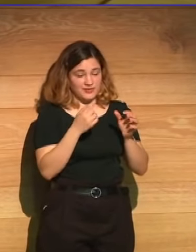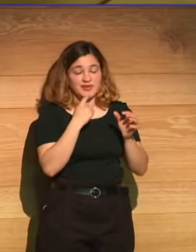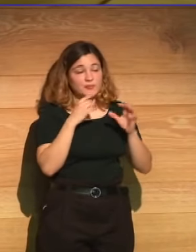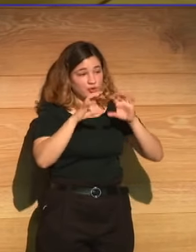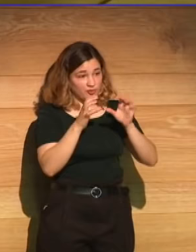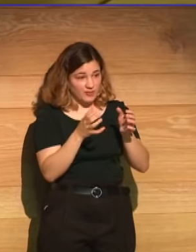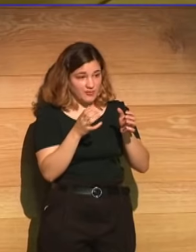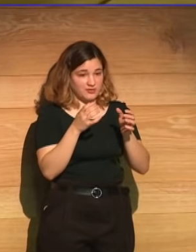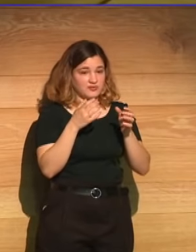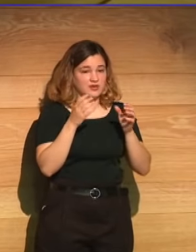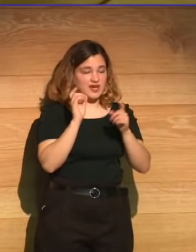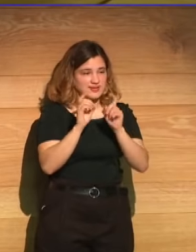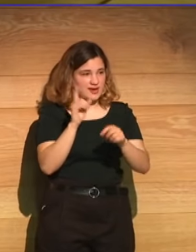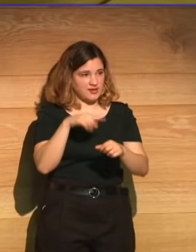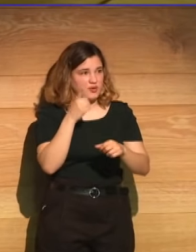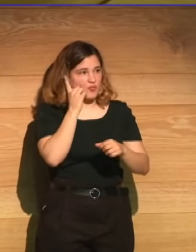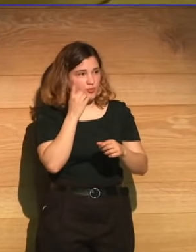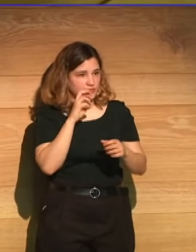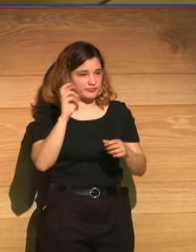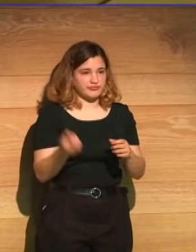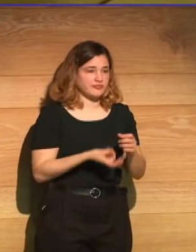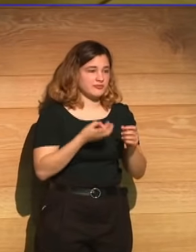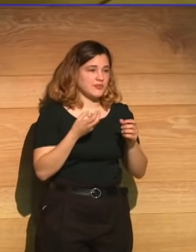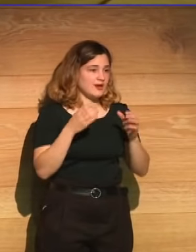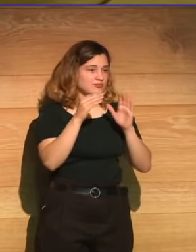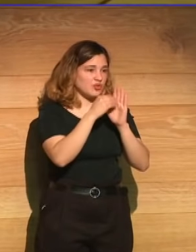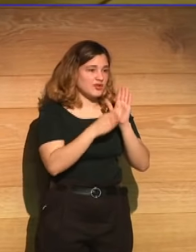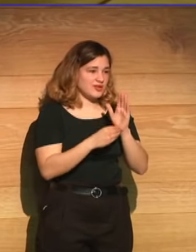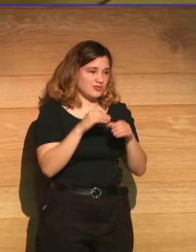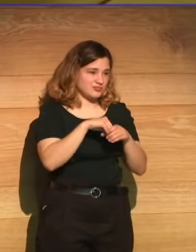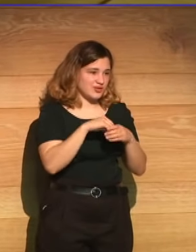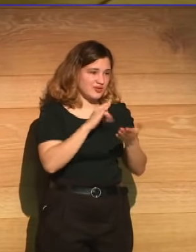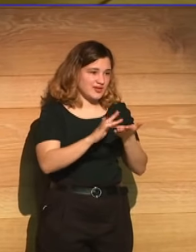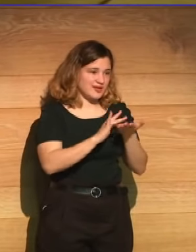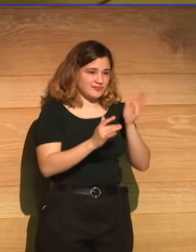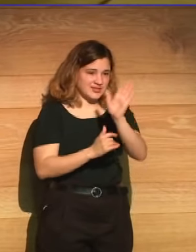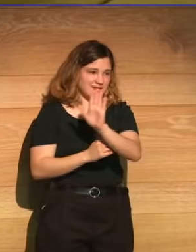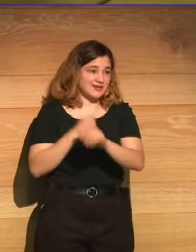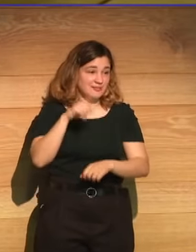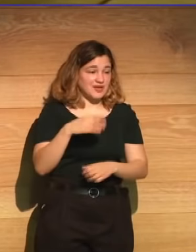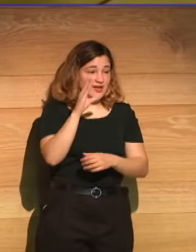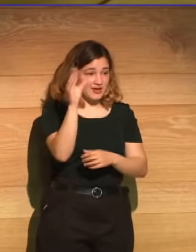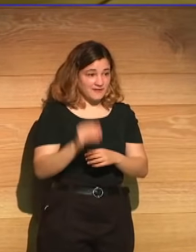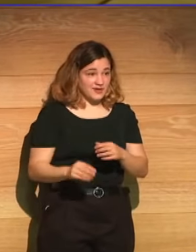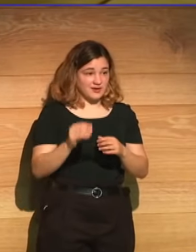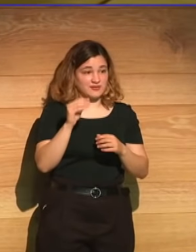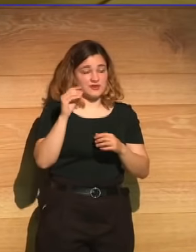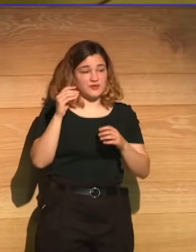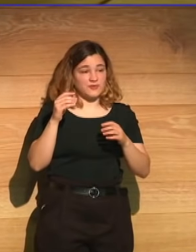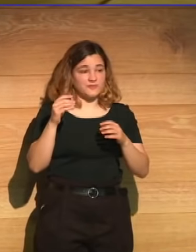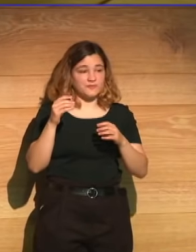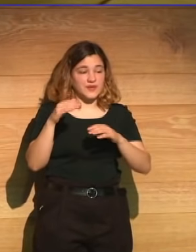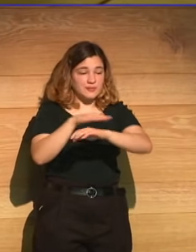posibles para poner a disposición nuestros contenidos digitales. Y además en África estamos en contacto con los ministerios de educación de Unión